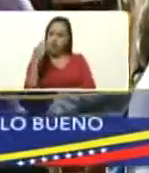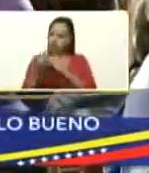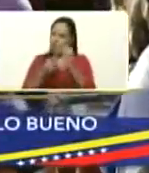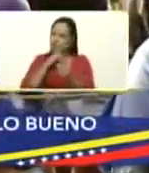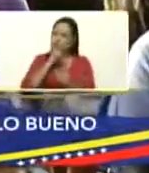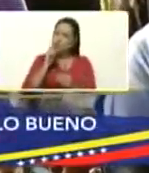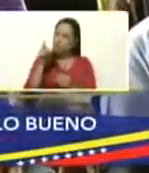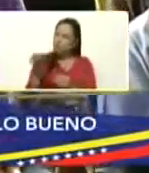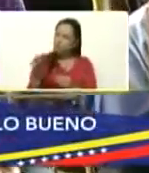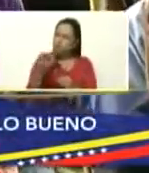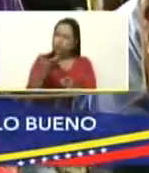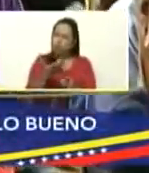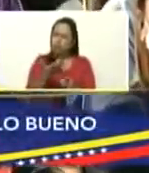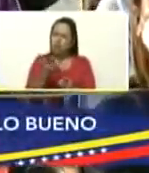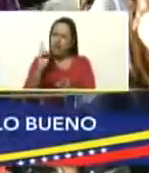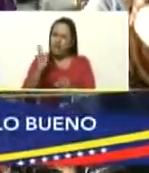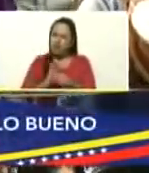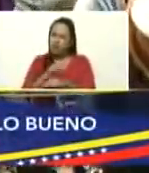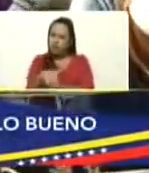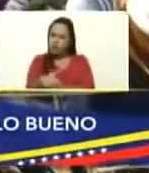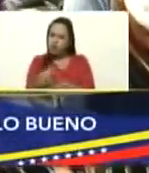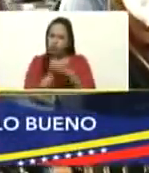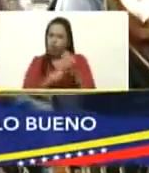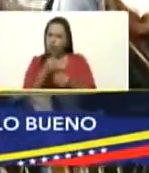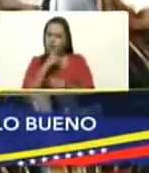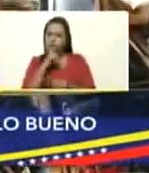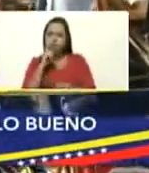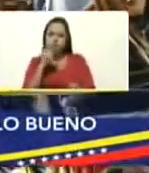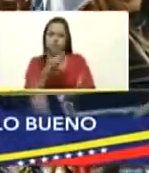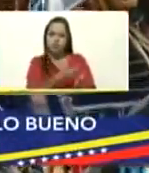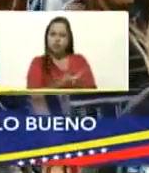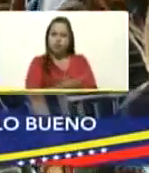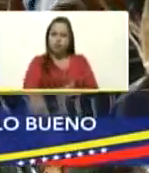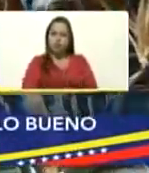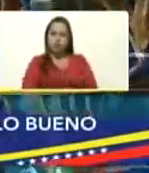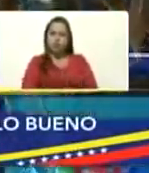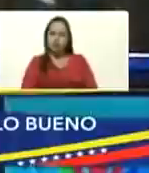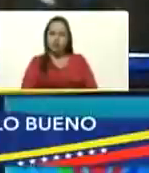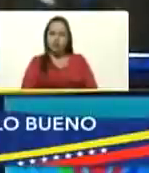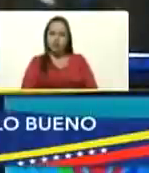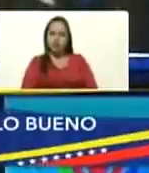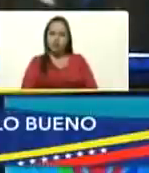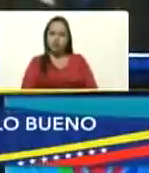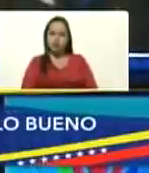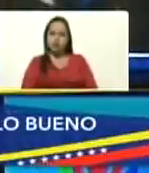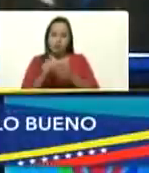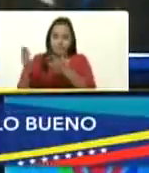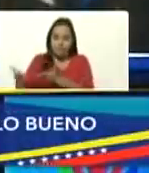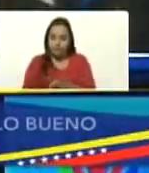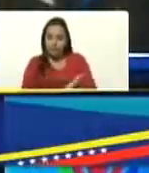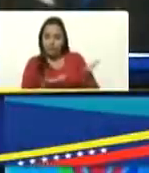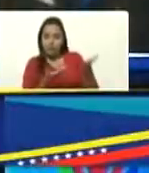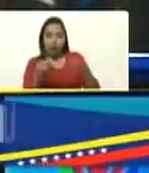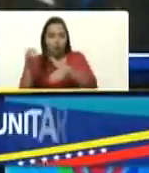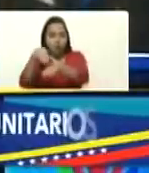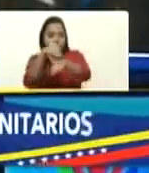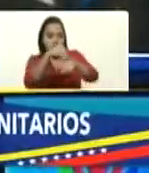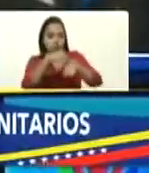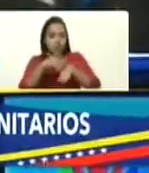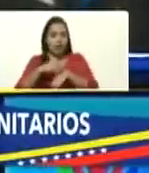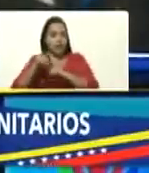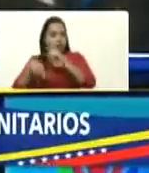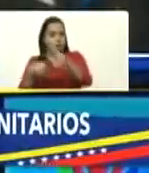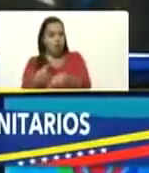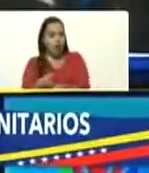tú, Héctor? Congreso de la Nueva Época. Vamos a convocar, después